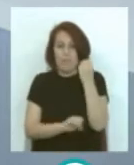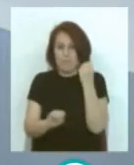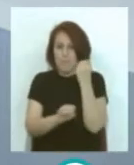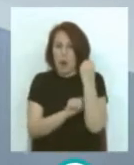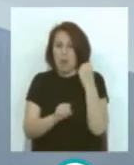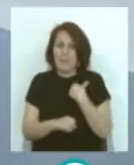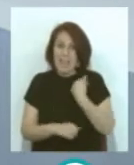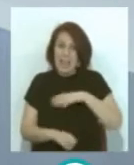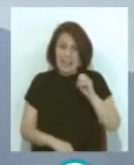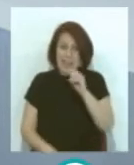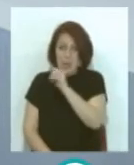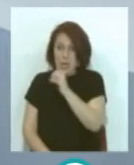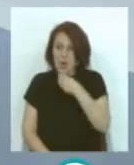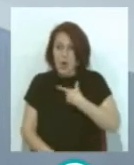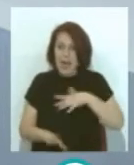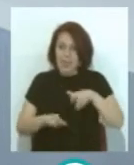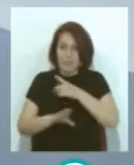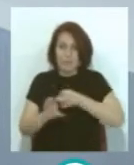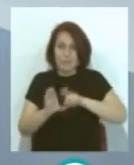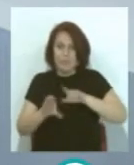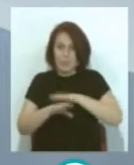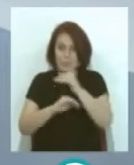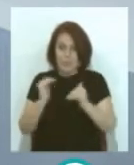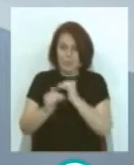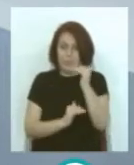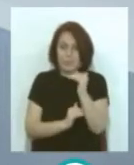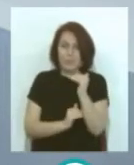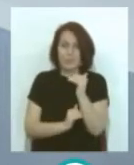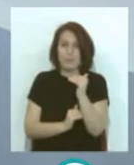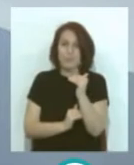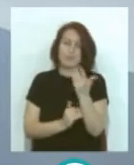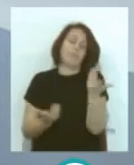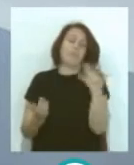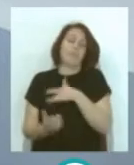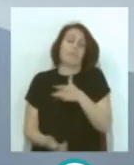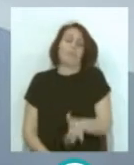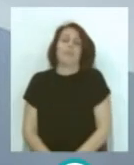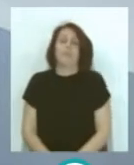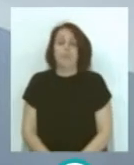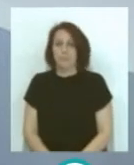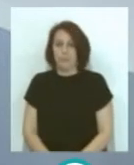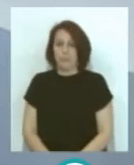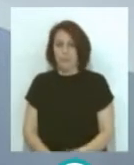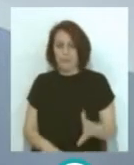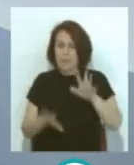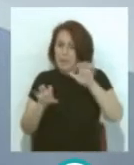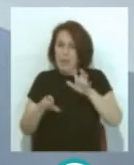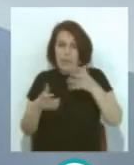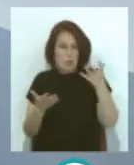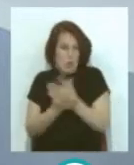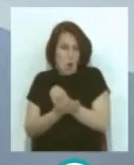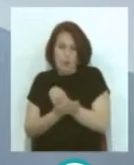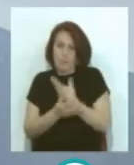ya con el 0-0 el Cádiz estaba clasificado para subir. Fue una... Pero bueno, de todo se aprende y todo